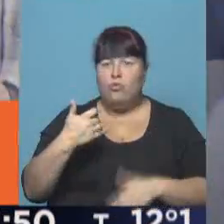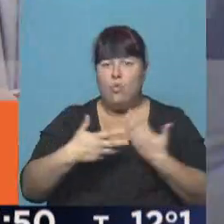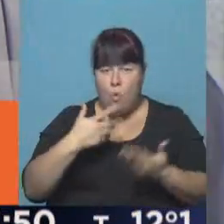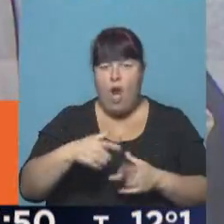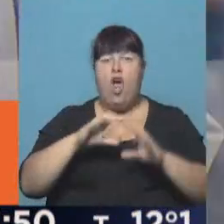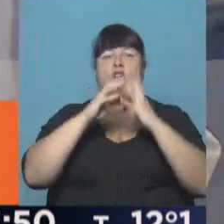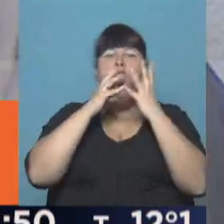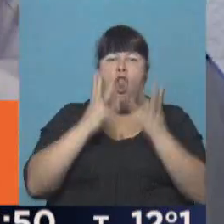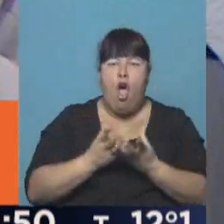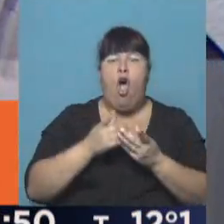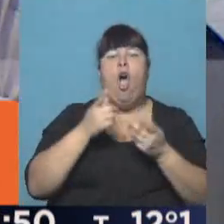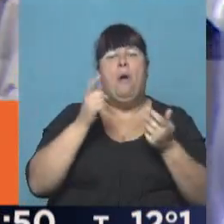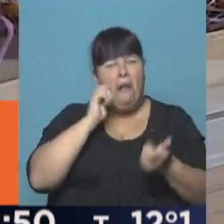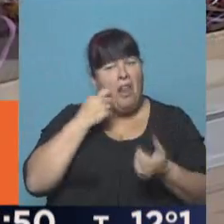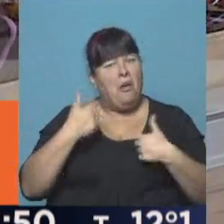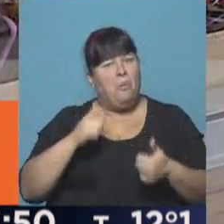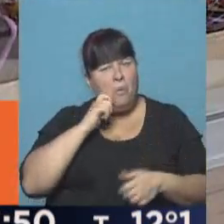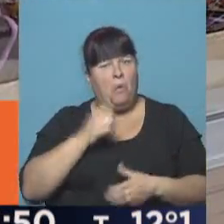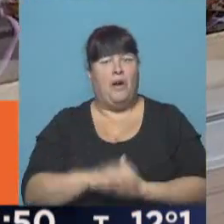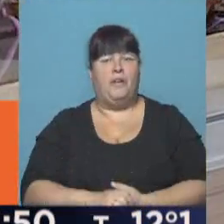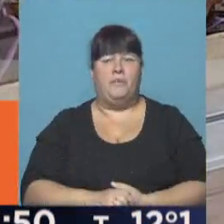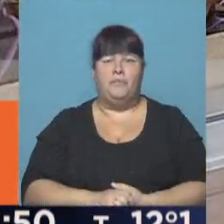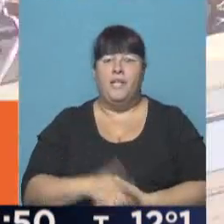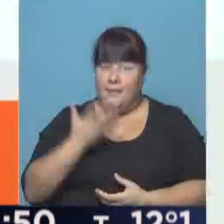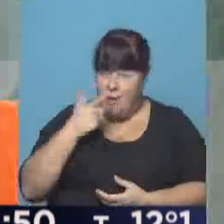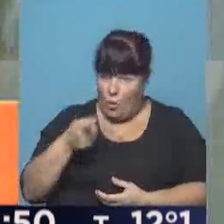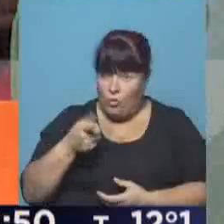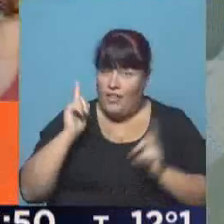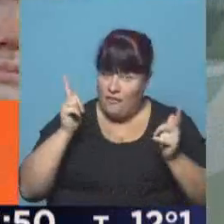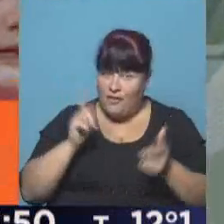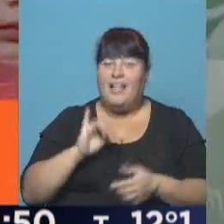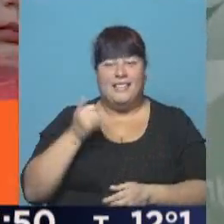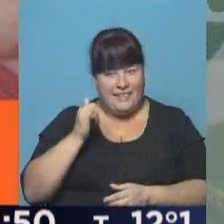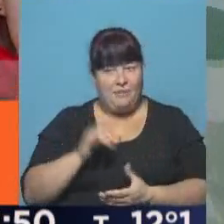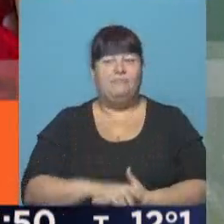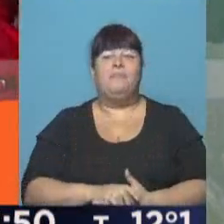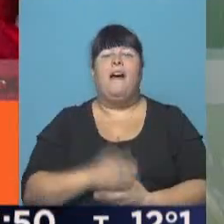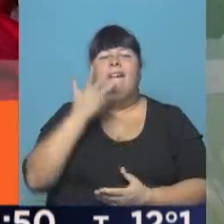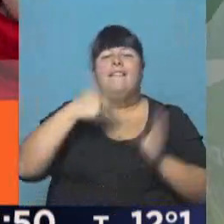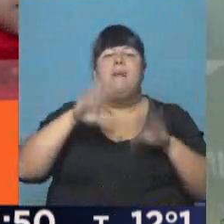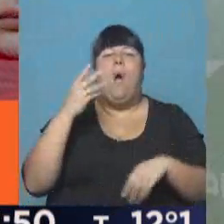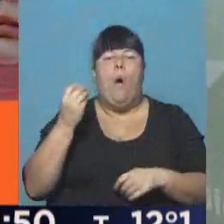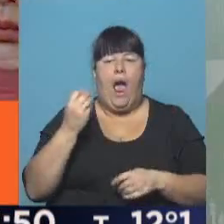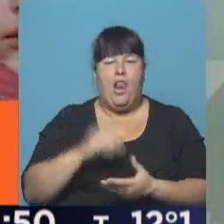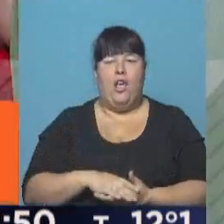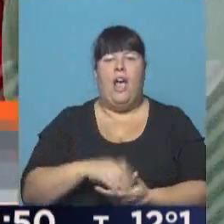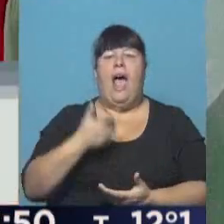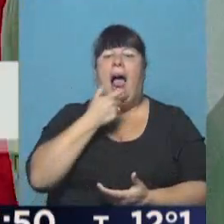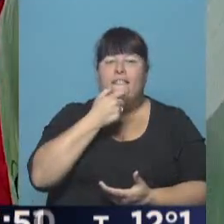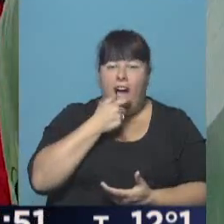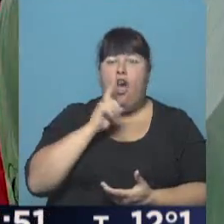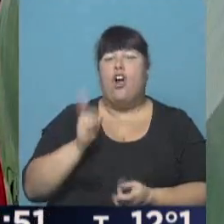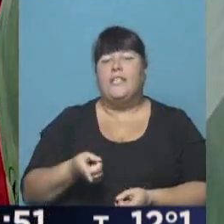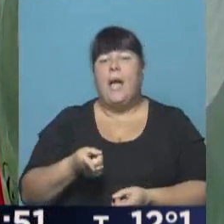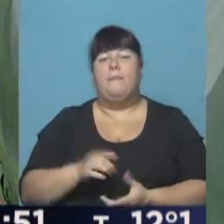la parte de globología, está bueno, la verdad que está bueno. ¿Te gustó? ¿La estás pasando bien? Sí. ¿Qué es lo que más te gusta? Los alfajores